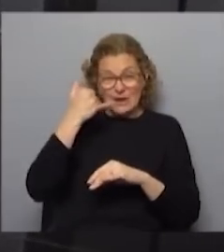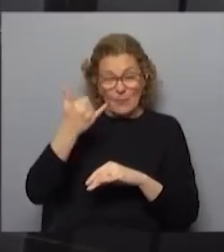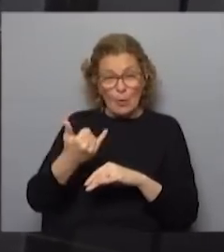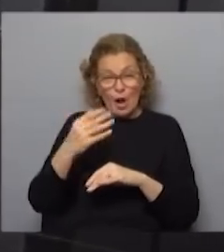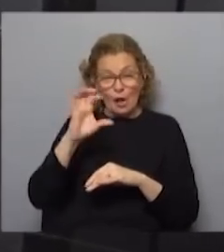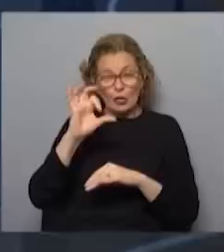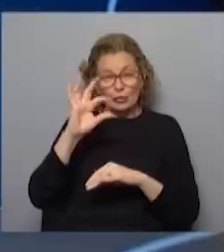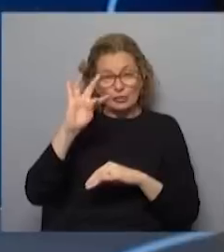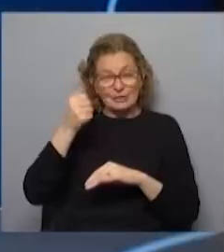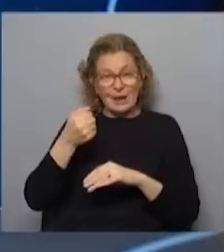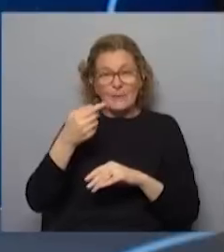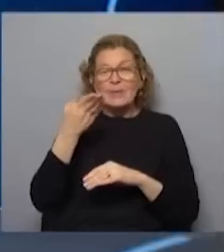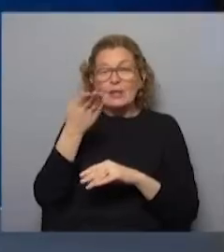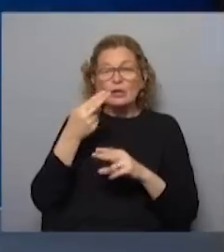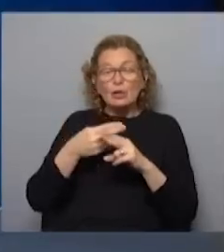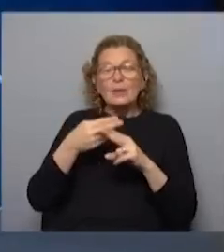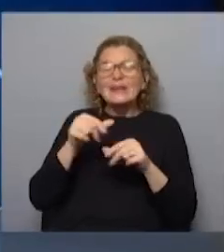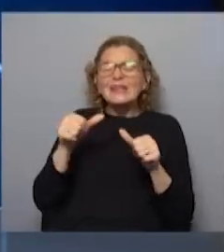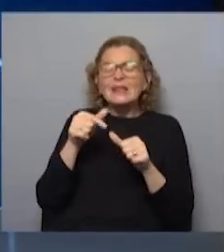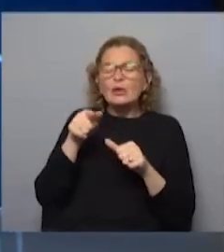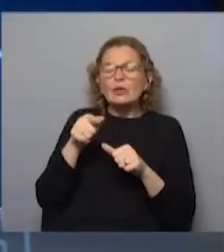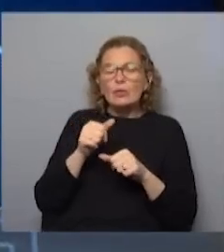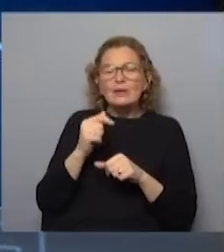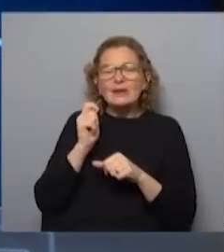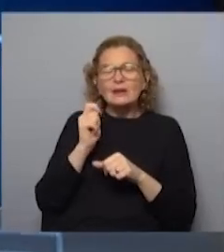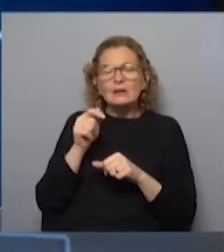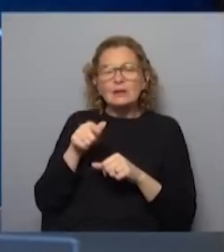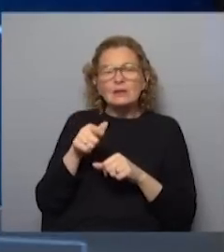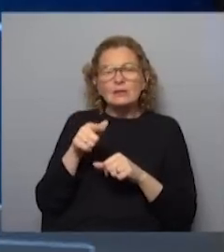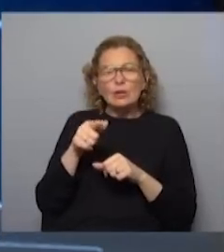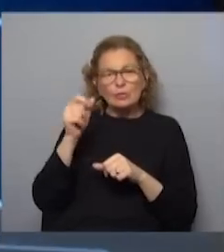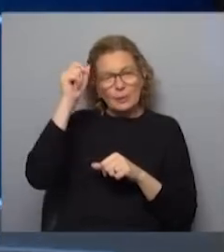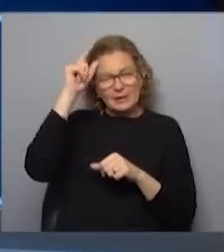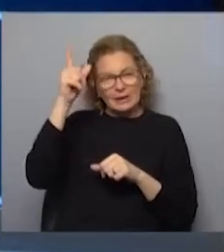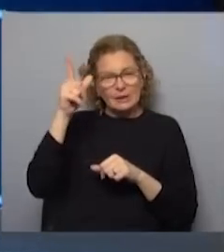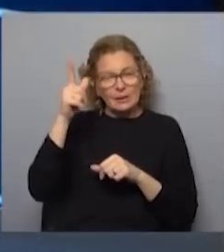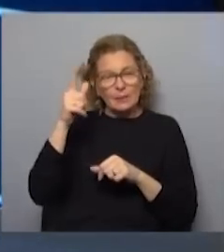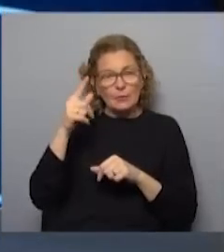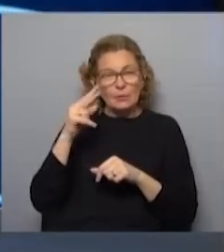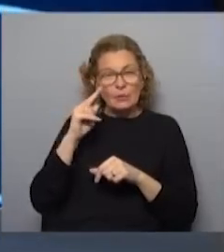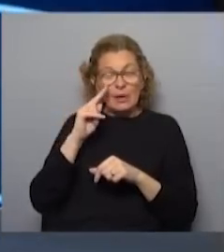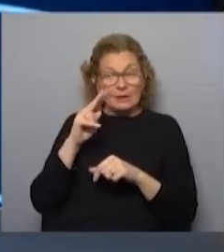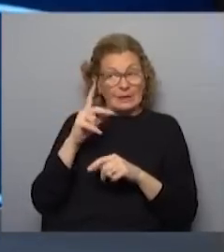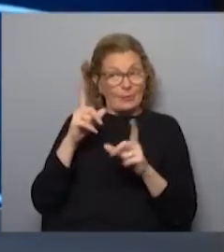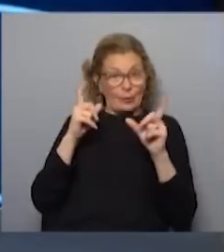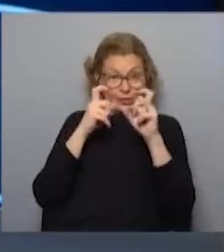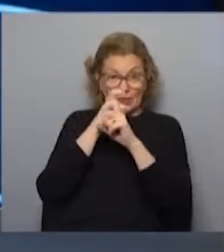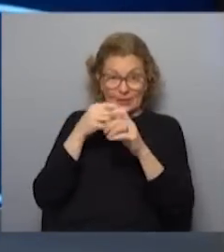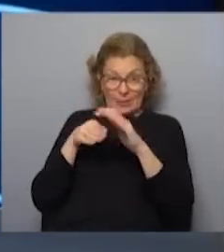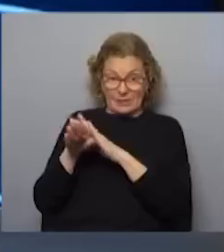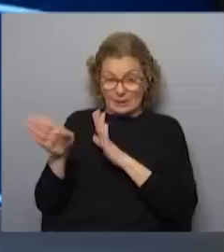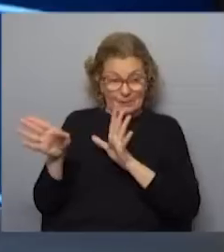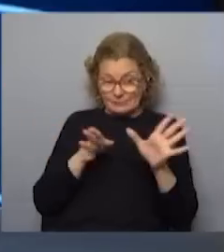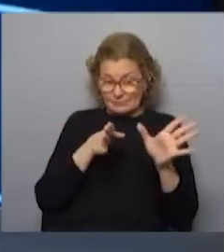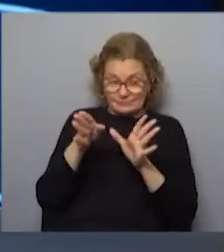pidiéndo los nombres de los que hicieron eso en este hecho no estuvo inteligencia porque cuando se le veían brava se metían